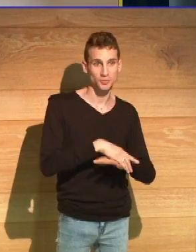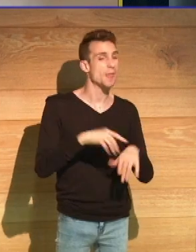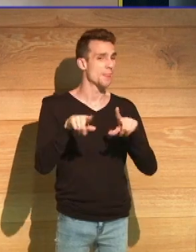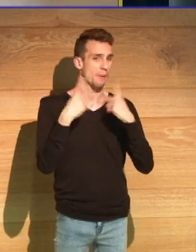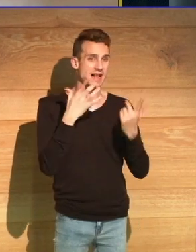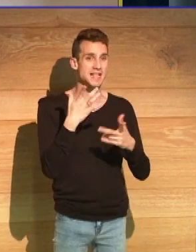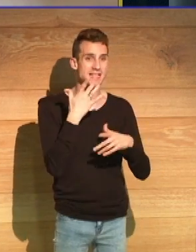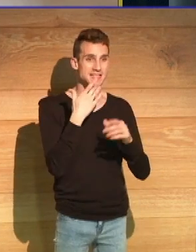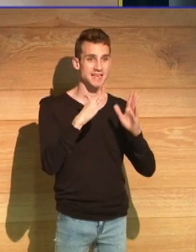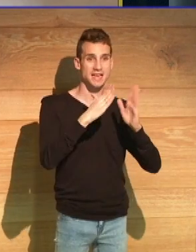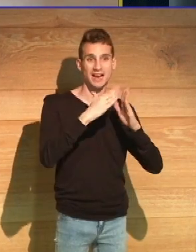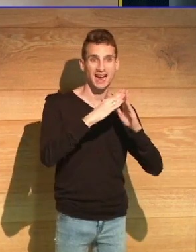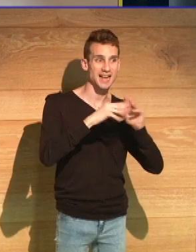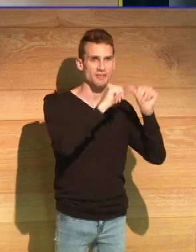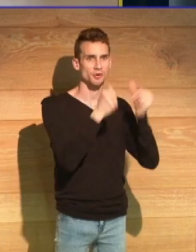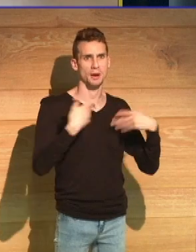tienen formas de cúpulas geodésicas o no.